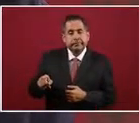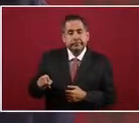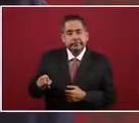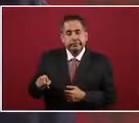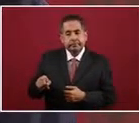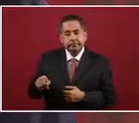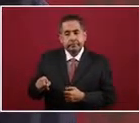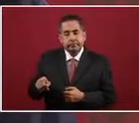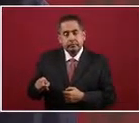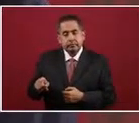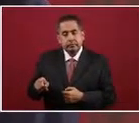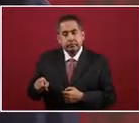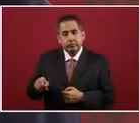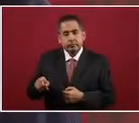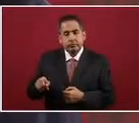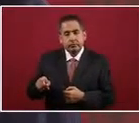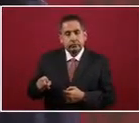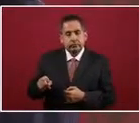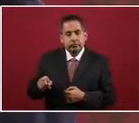educación